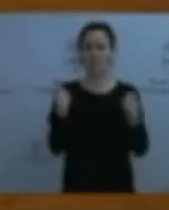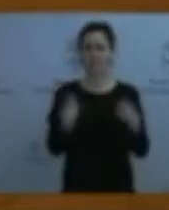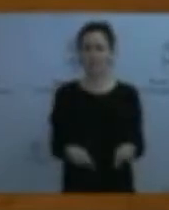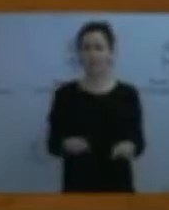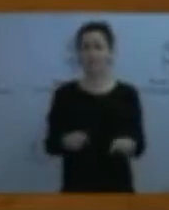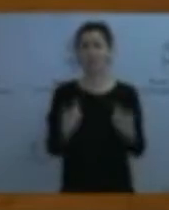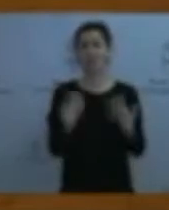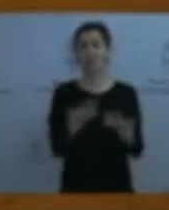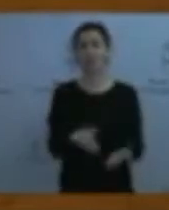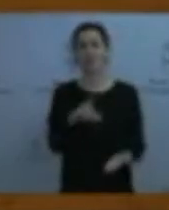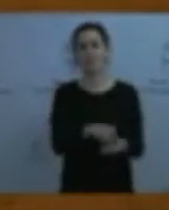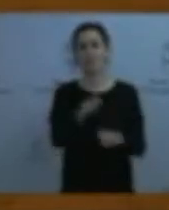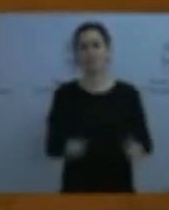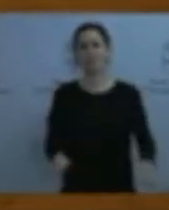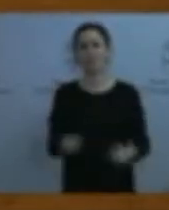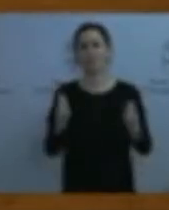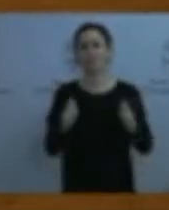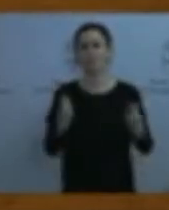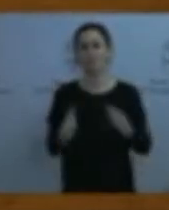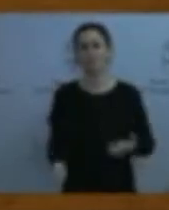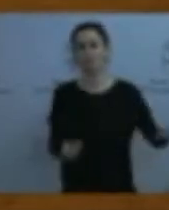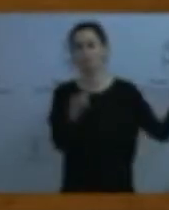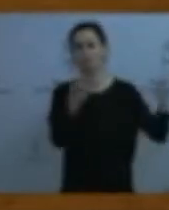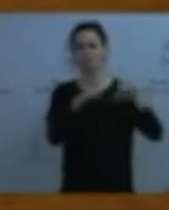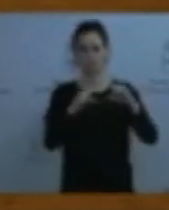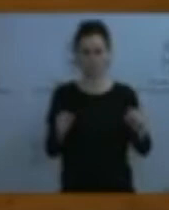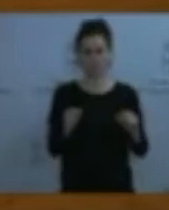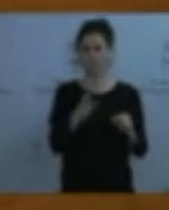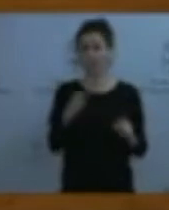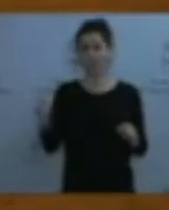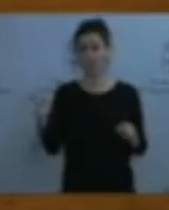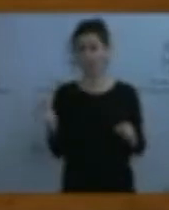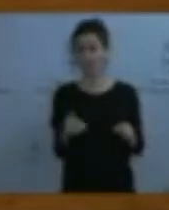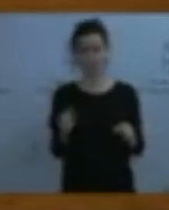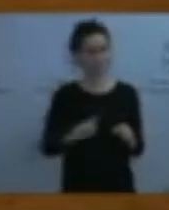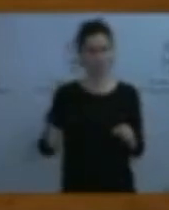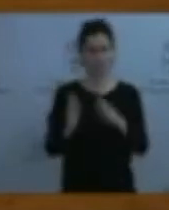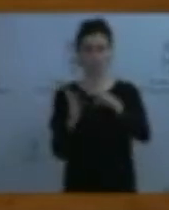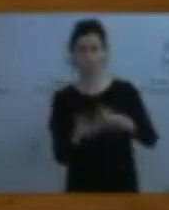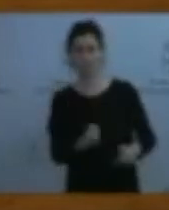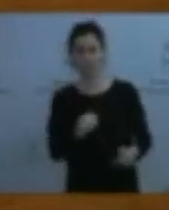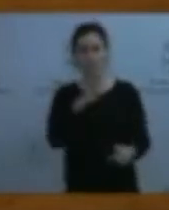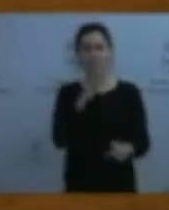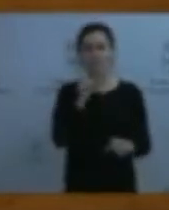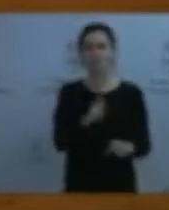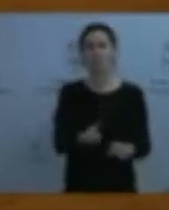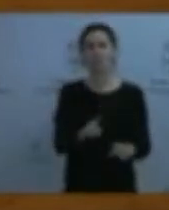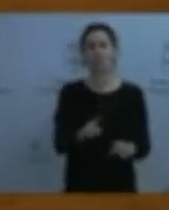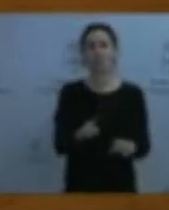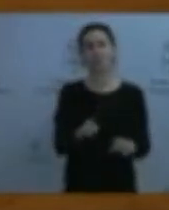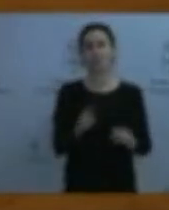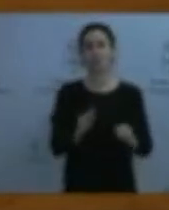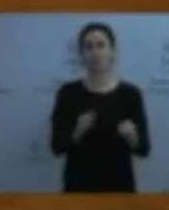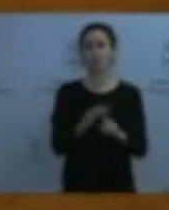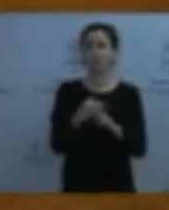hasta 10.000 asturianos en el Reino Unido y no 3.000, como usted dice, ¿no? Y al no estar registrados, precisamente se encuentran en situaciones más vulnerables, ¿no? Le repito la pregunta, ¿qué va